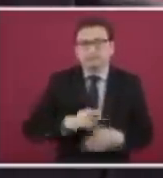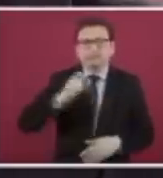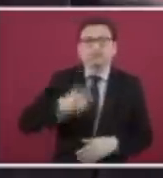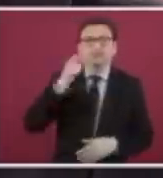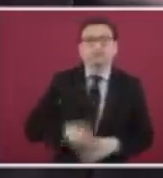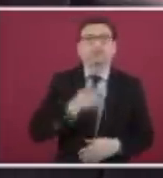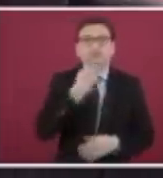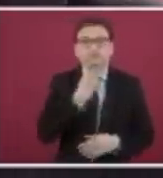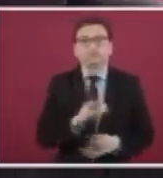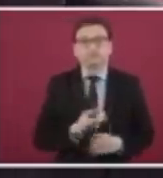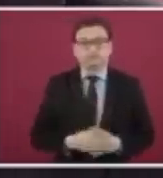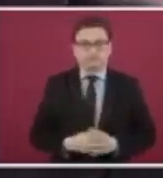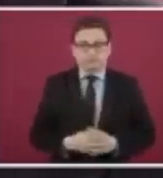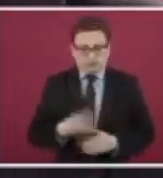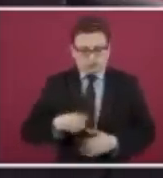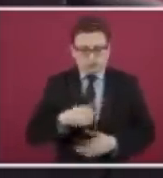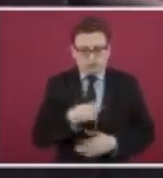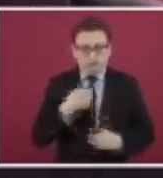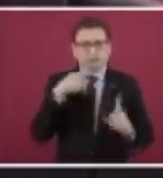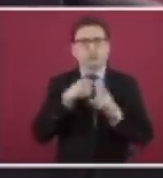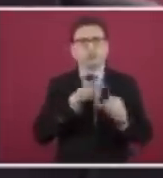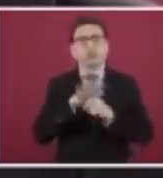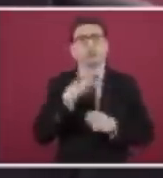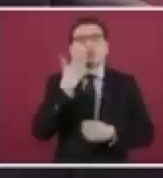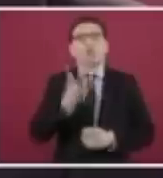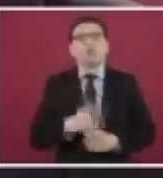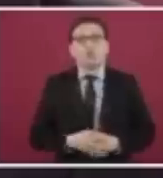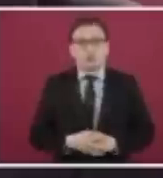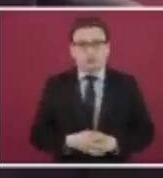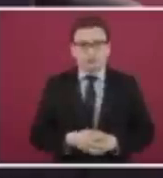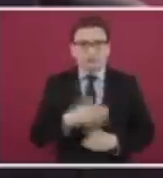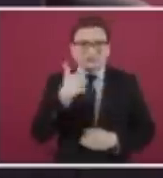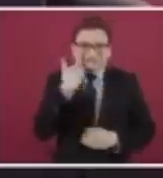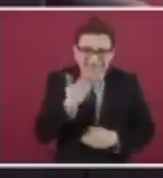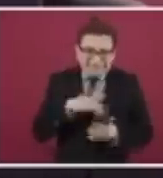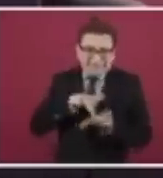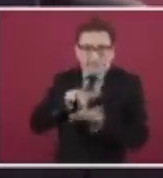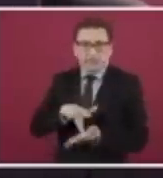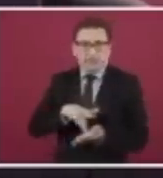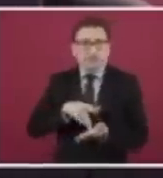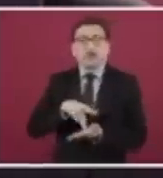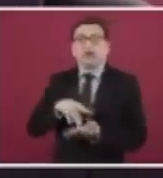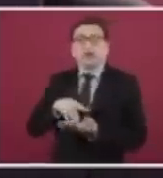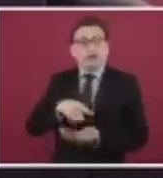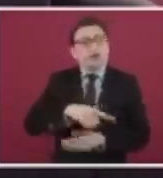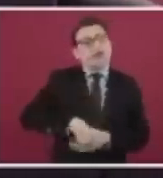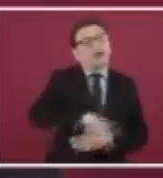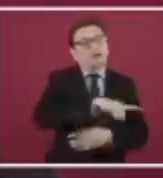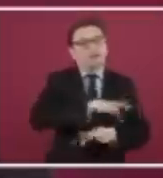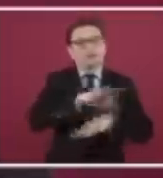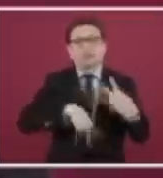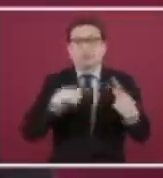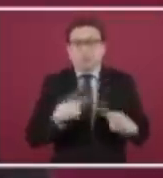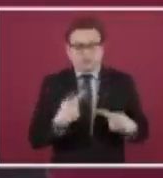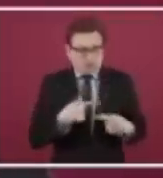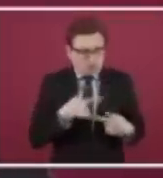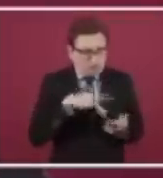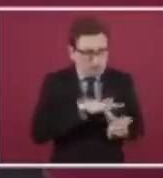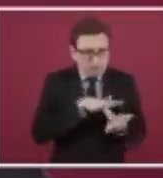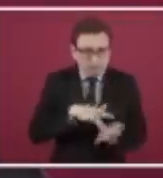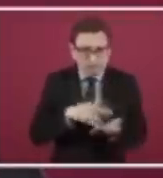Nosotros queremos que llegue el apoyo a la gente y no ha